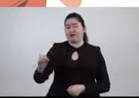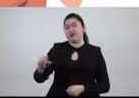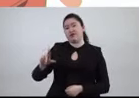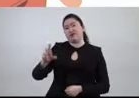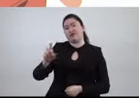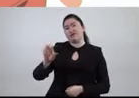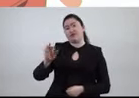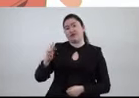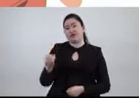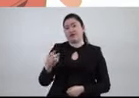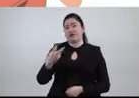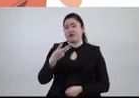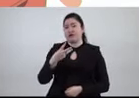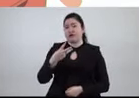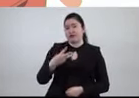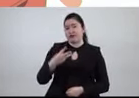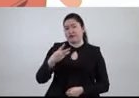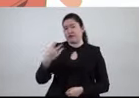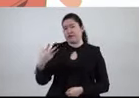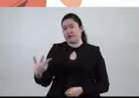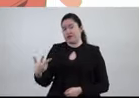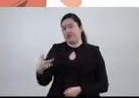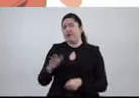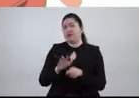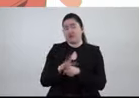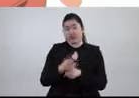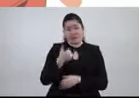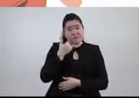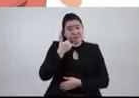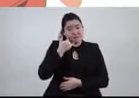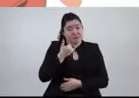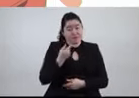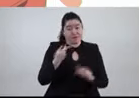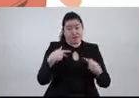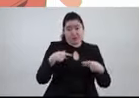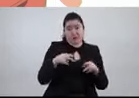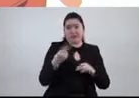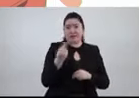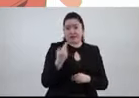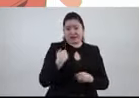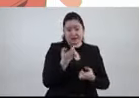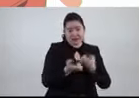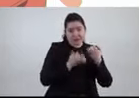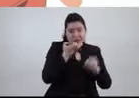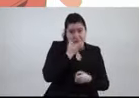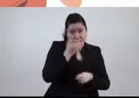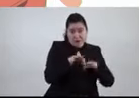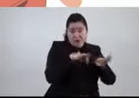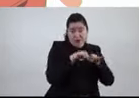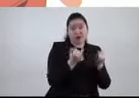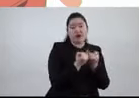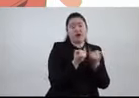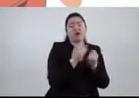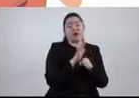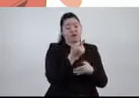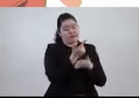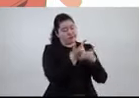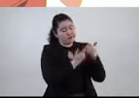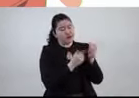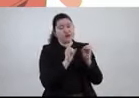55-7100-4938, para la atención al personal educativo en términos no solo del proceso de vacunación, si así lo requieren, pero también sobre la integración de los